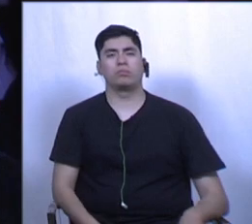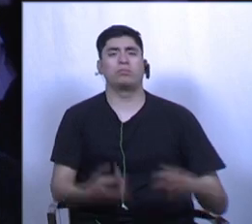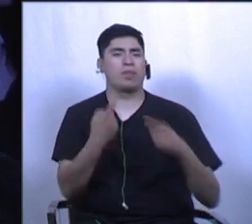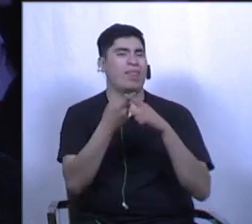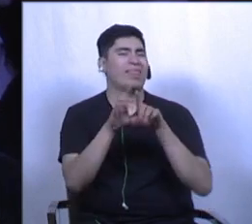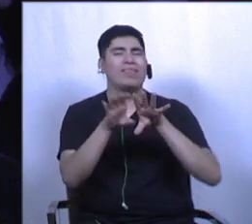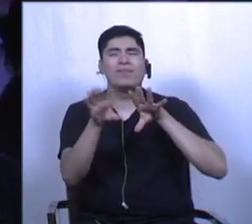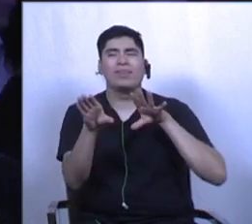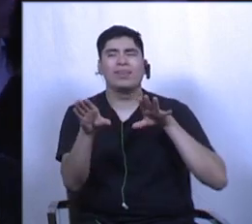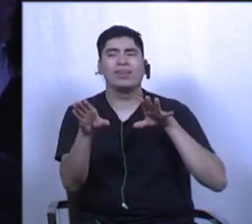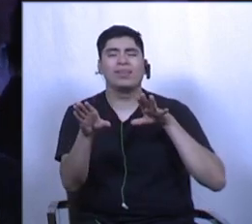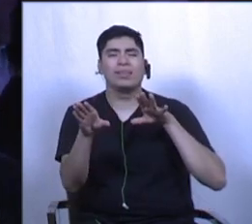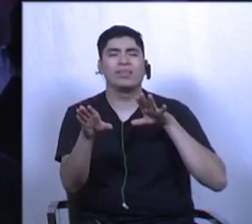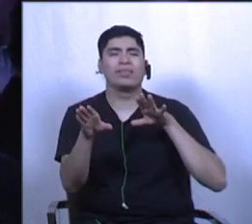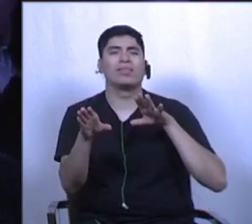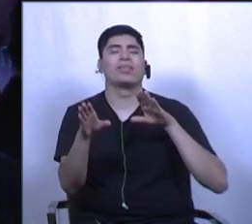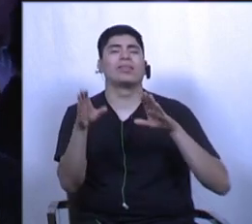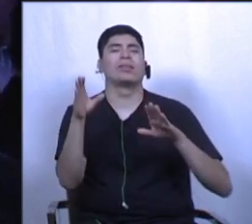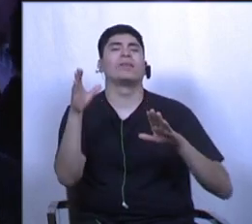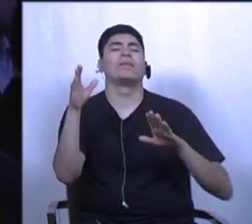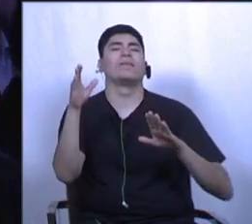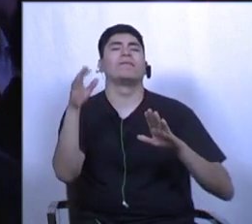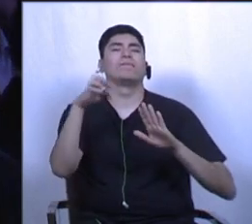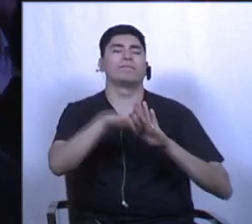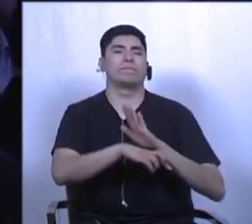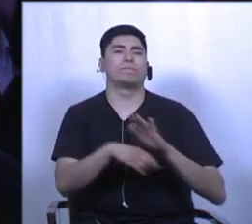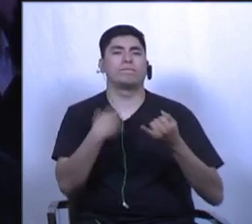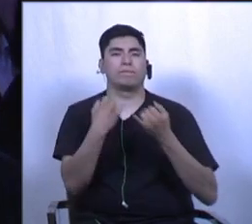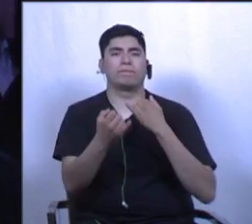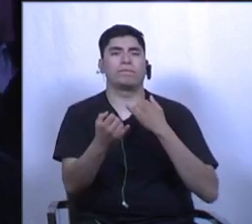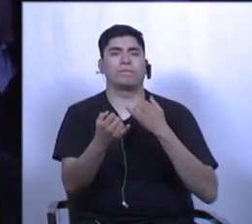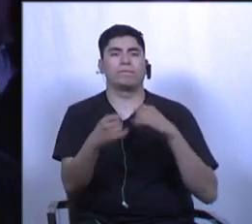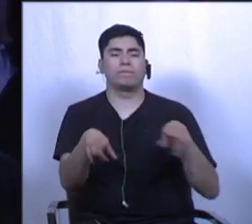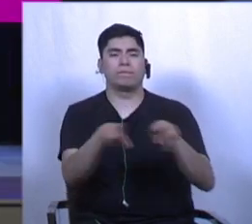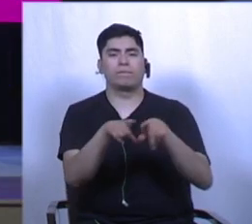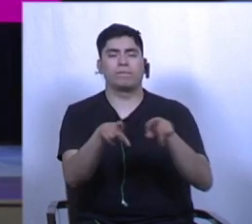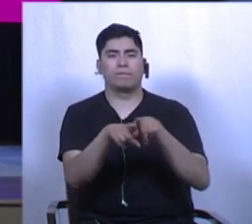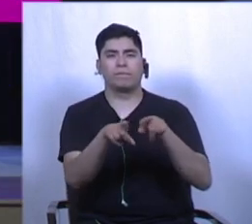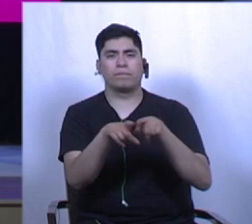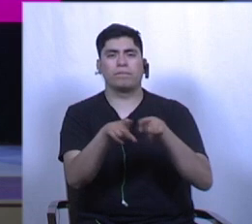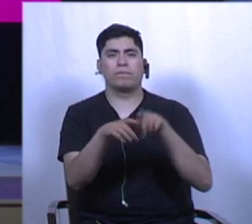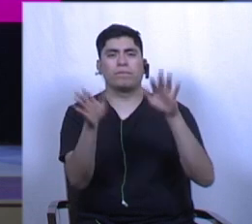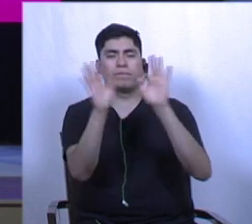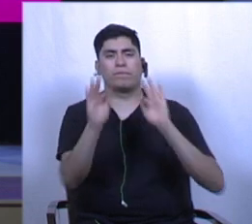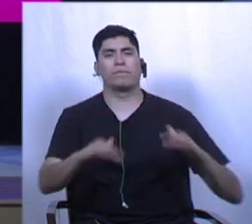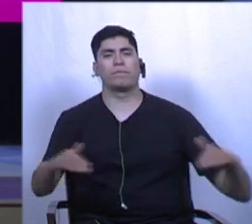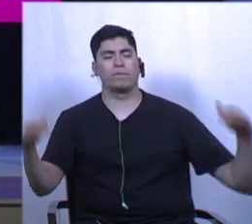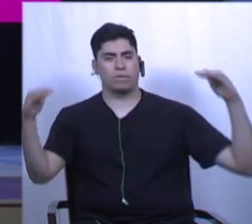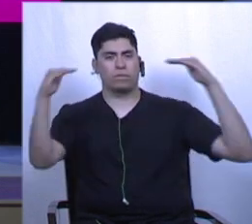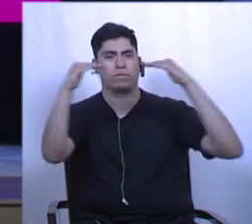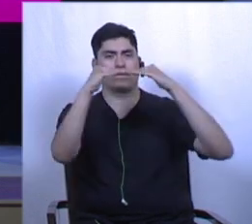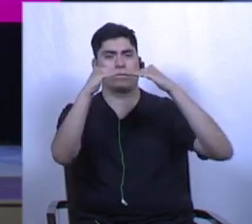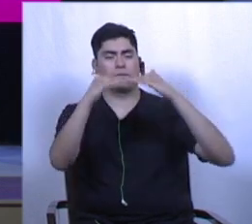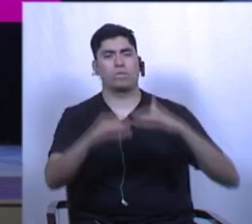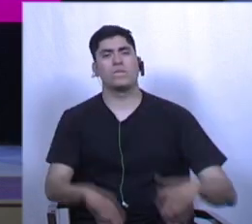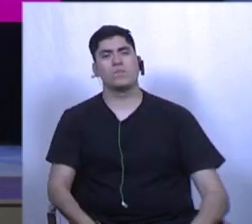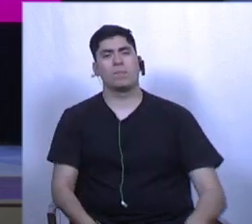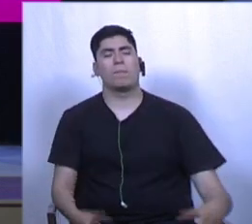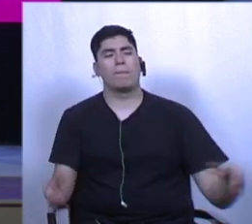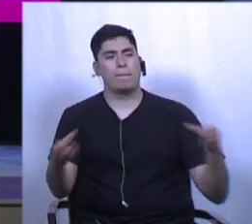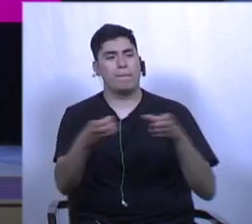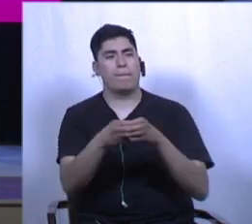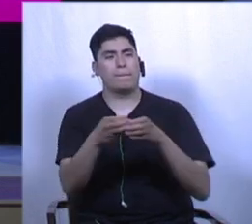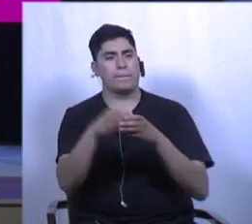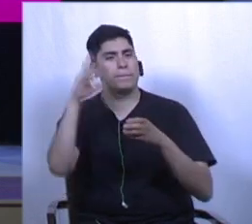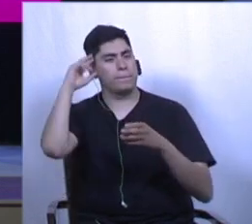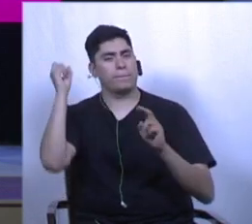proyectos hermanos a través del mundo, en donde se recolectan las muestras de manera estandarizada para obtener datos en conjunto,